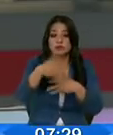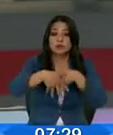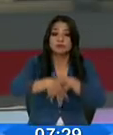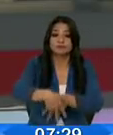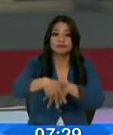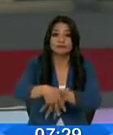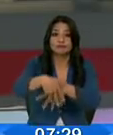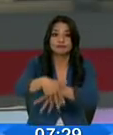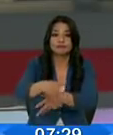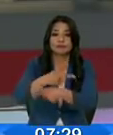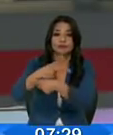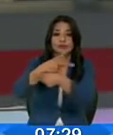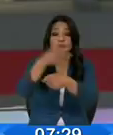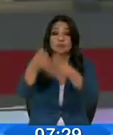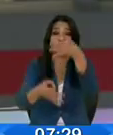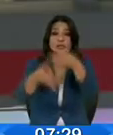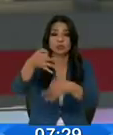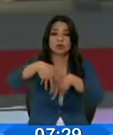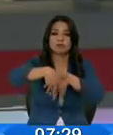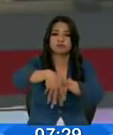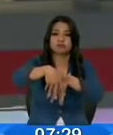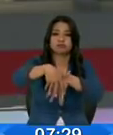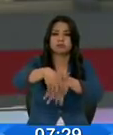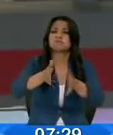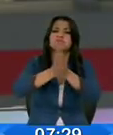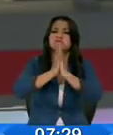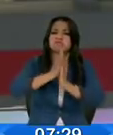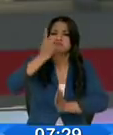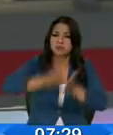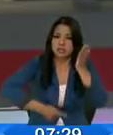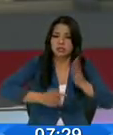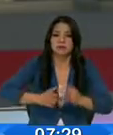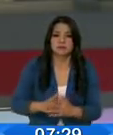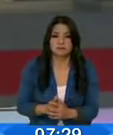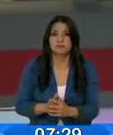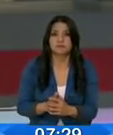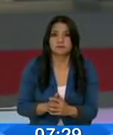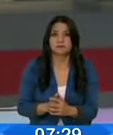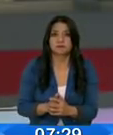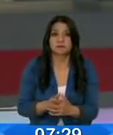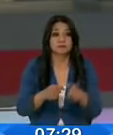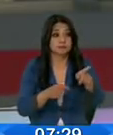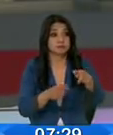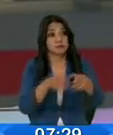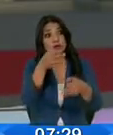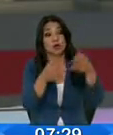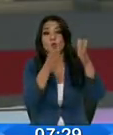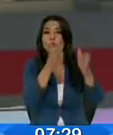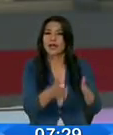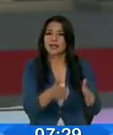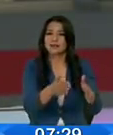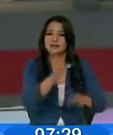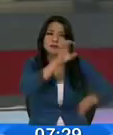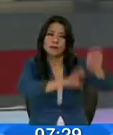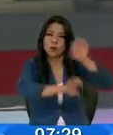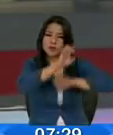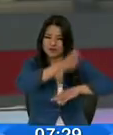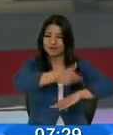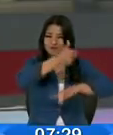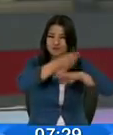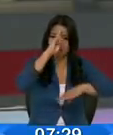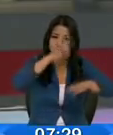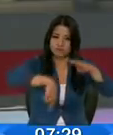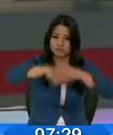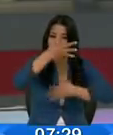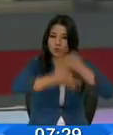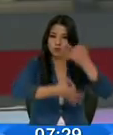en los exteriores del Consejo de la Judicatura, que exigen que en el marco de evaluación que se sigue en las jueces, con los jueces de la Corte Nacional de